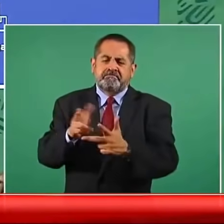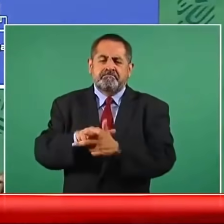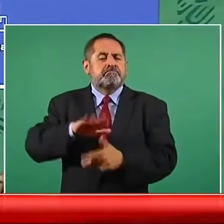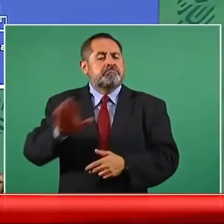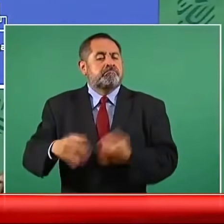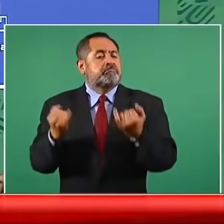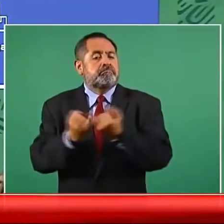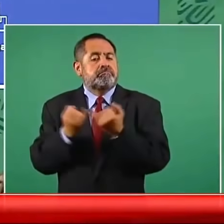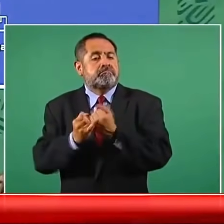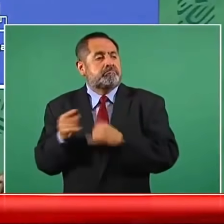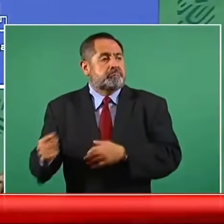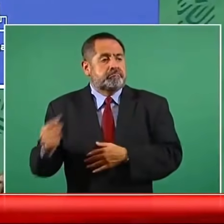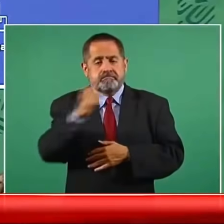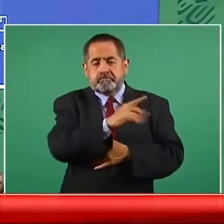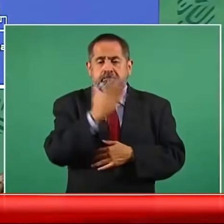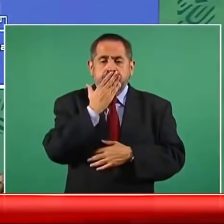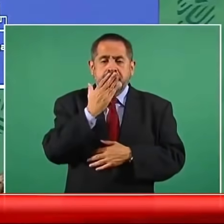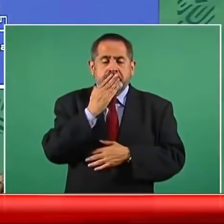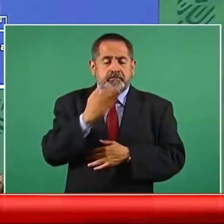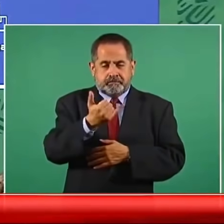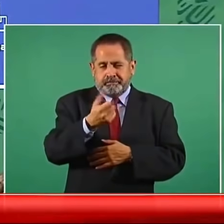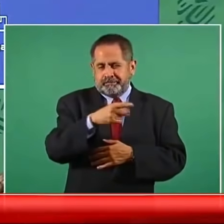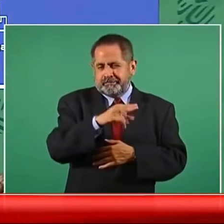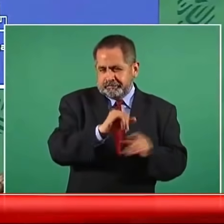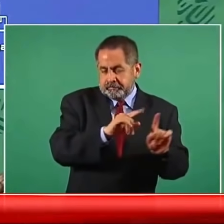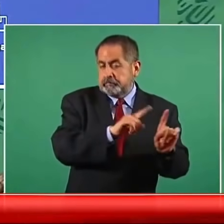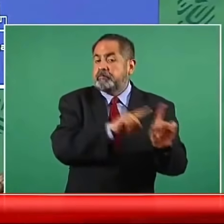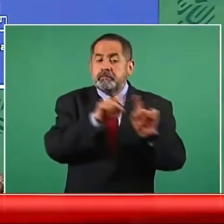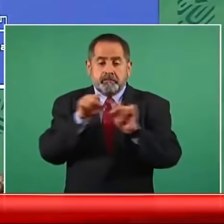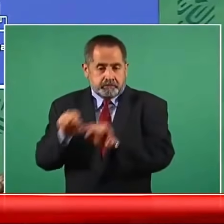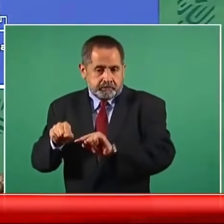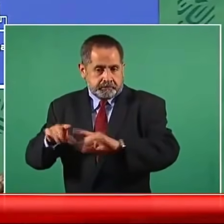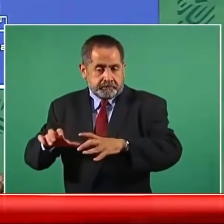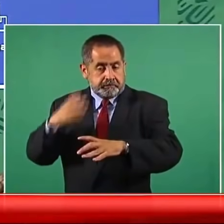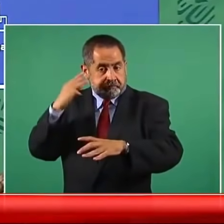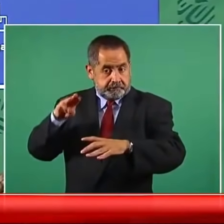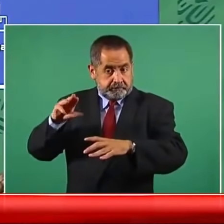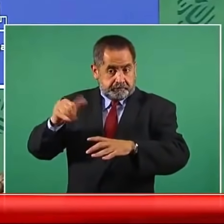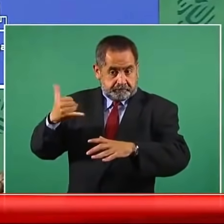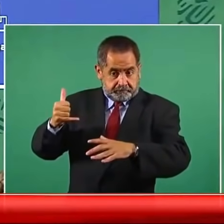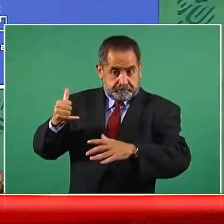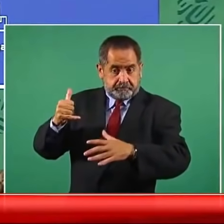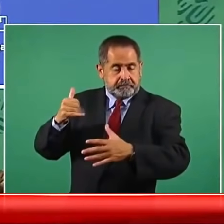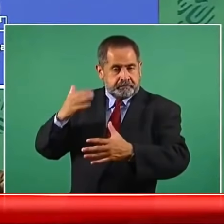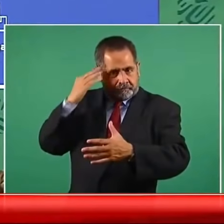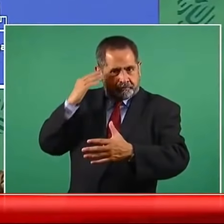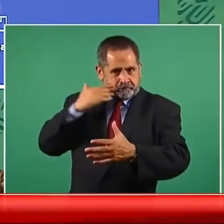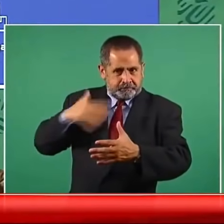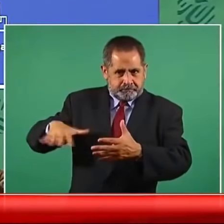yaquis. Pero en ese entonces, pues